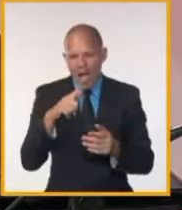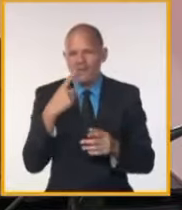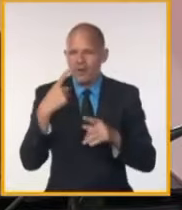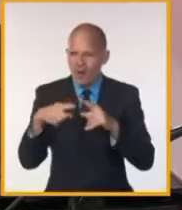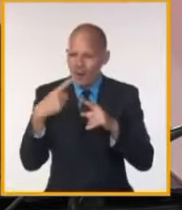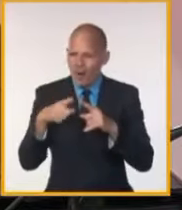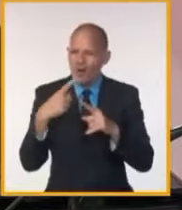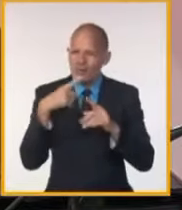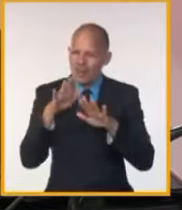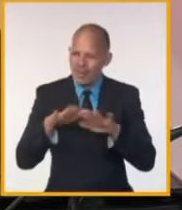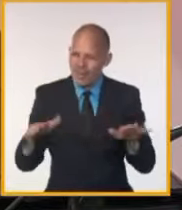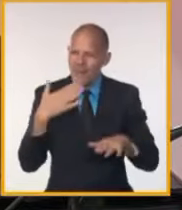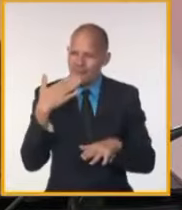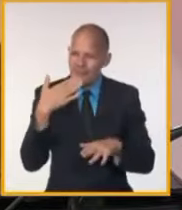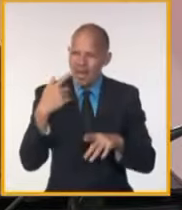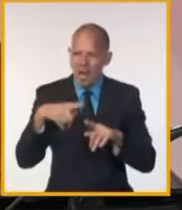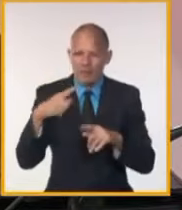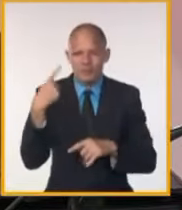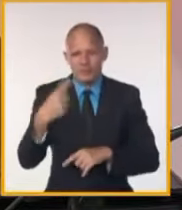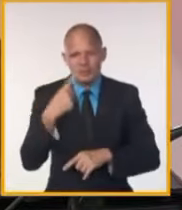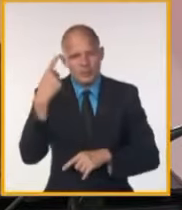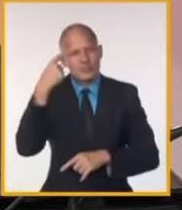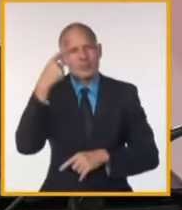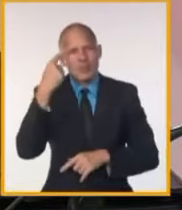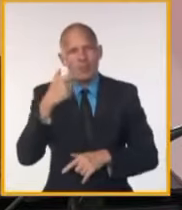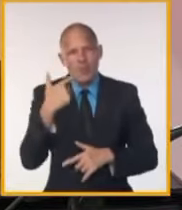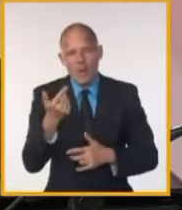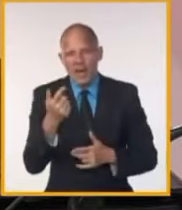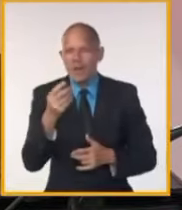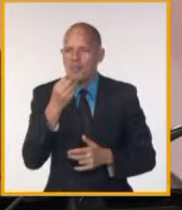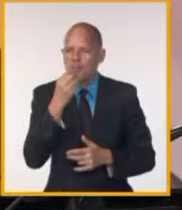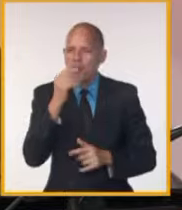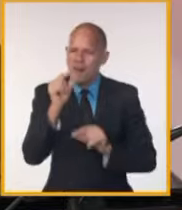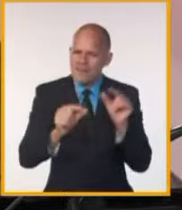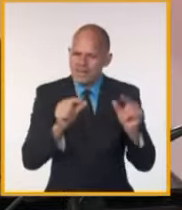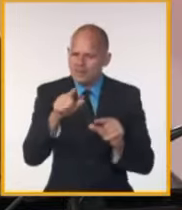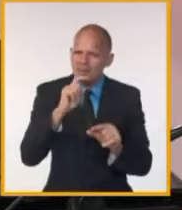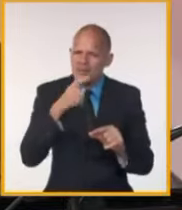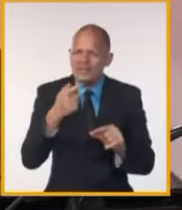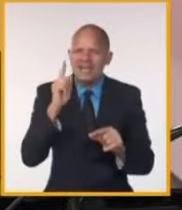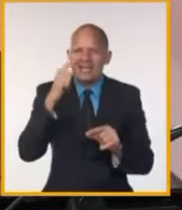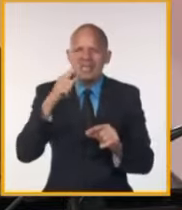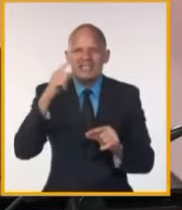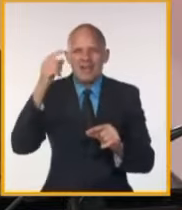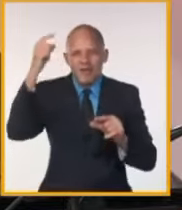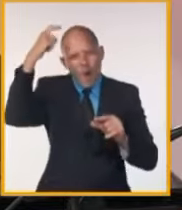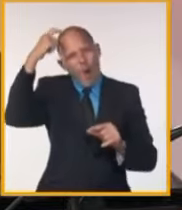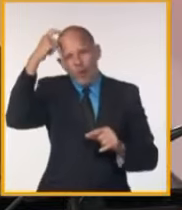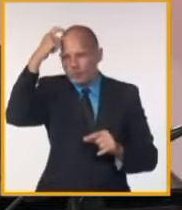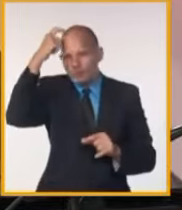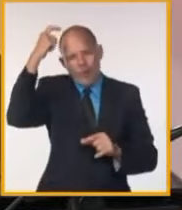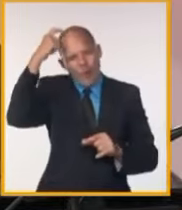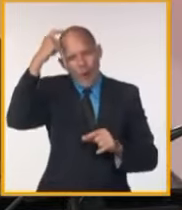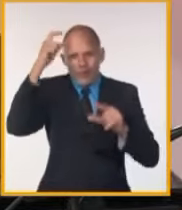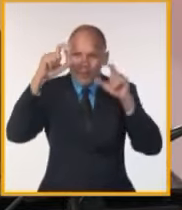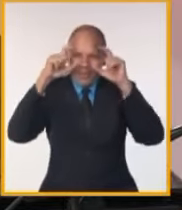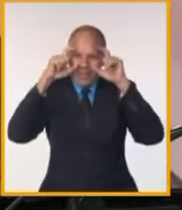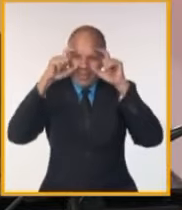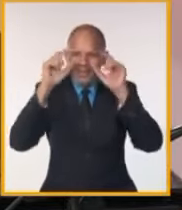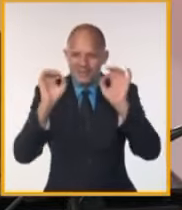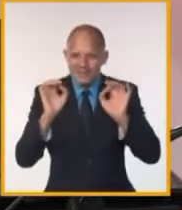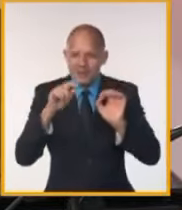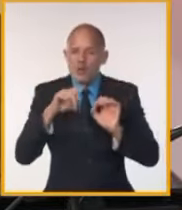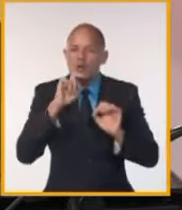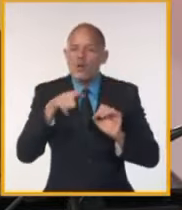displicentes que llaman un poco a ese cariño que puede despertar un oso panda En este caso un panda en Moscú el Panda